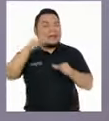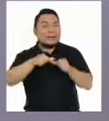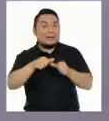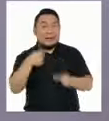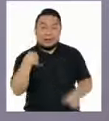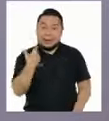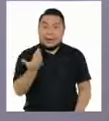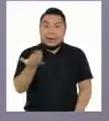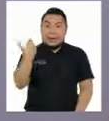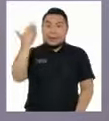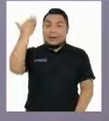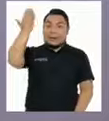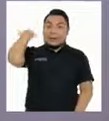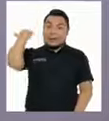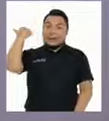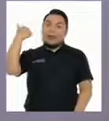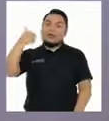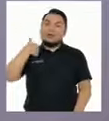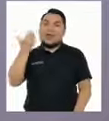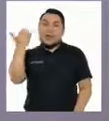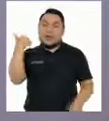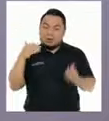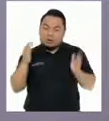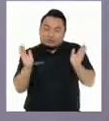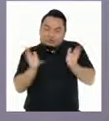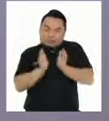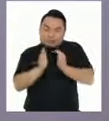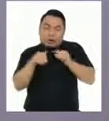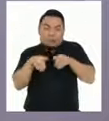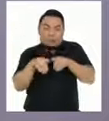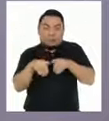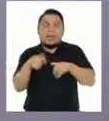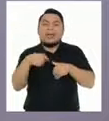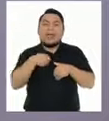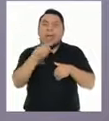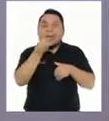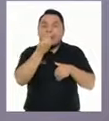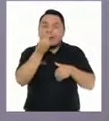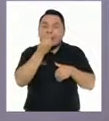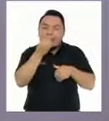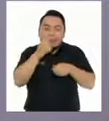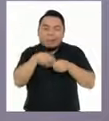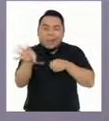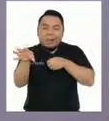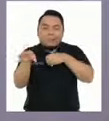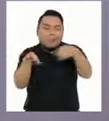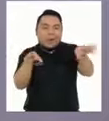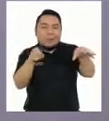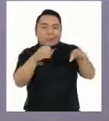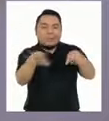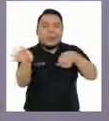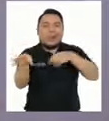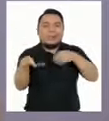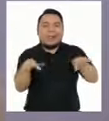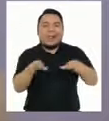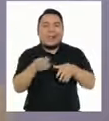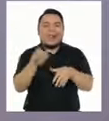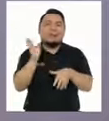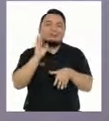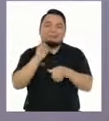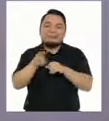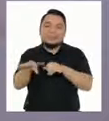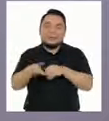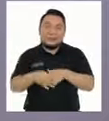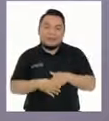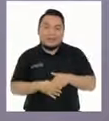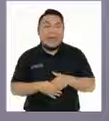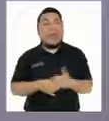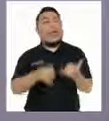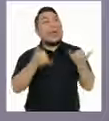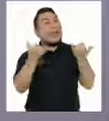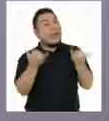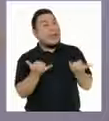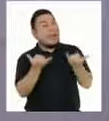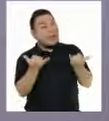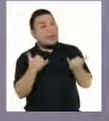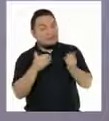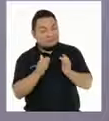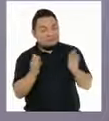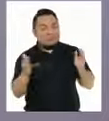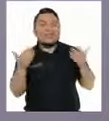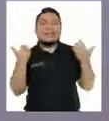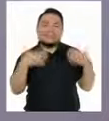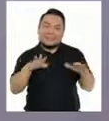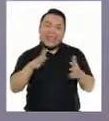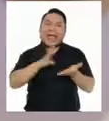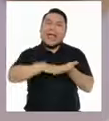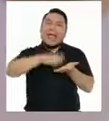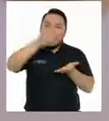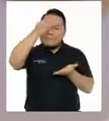Antes, cuando era más pequeño, botaba todas las bolitas de mi plato cuando comía. En cambio, ahora no boto ni